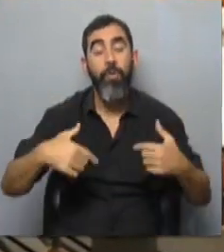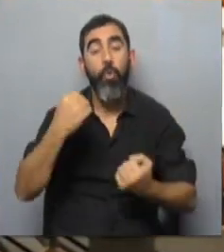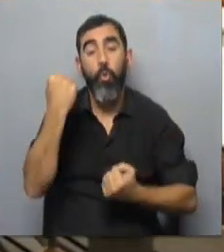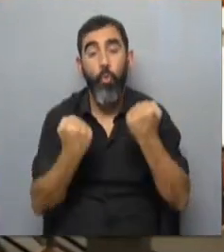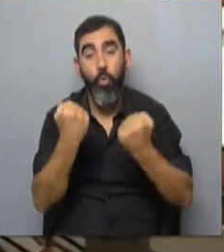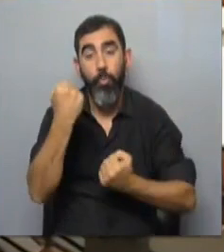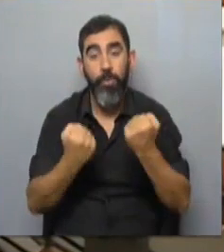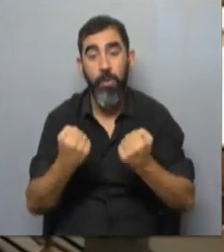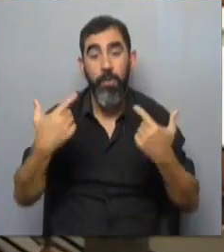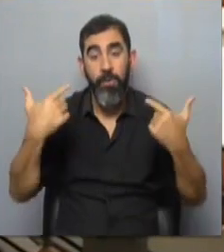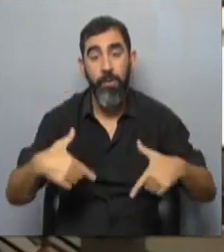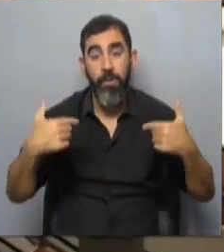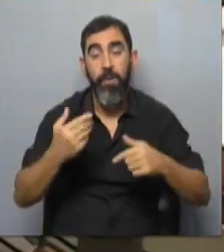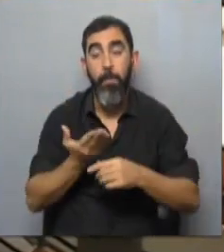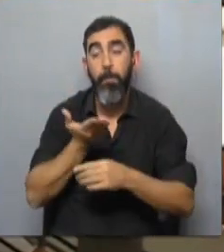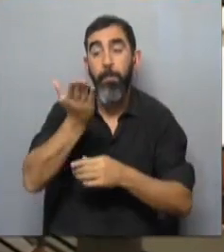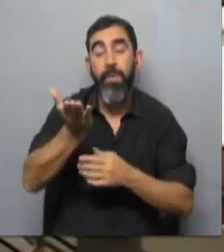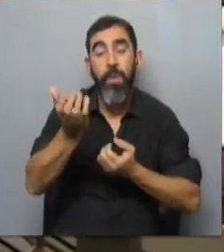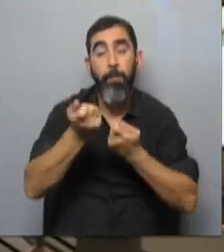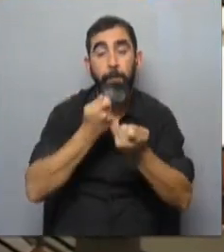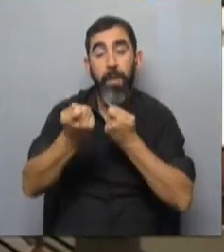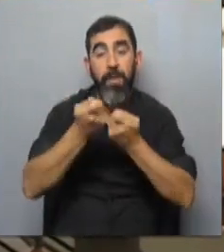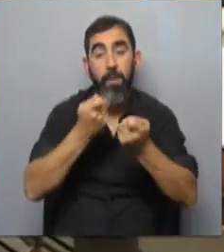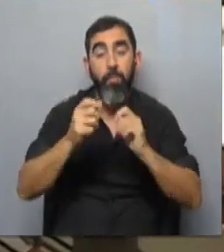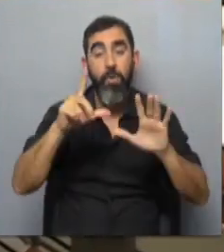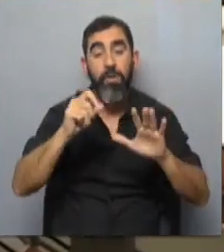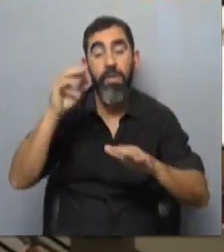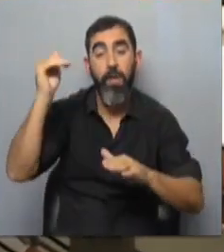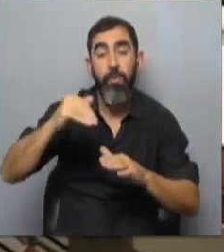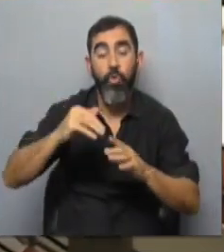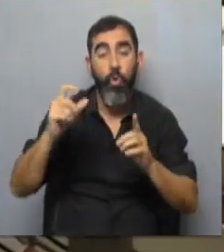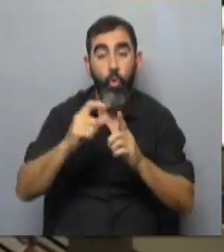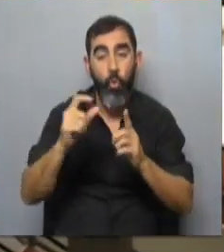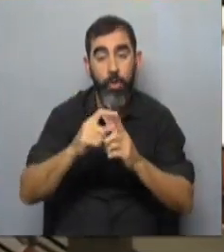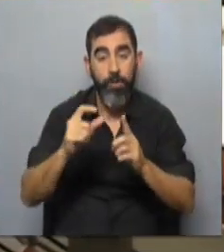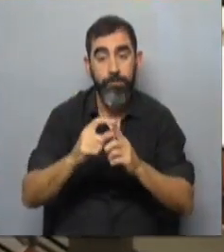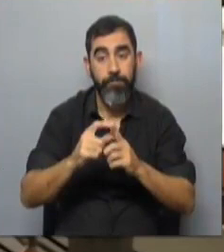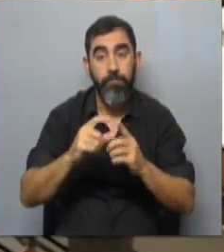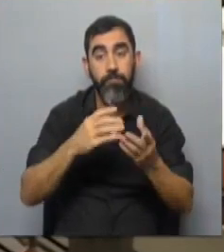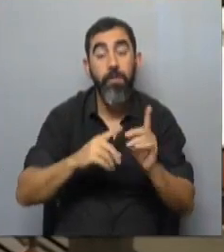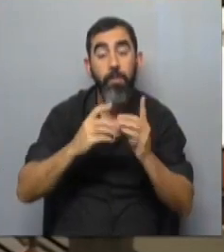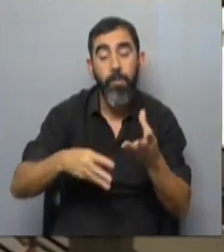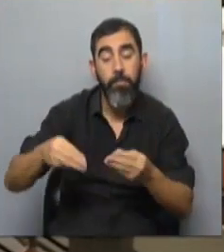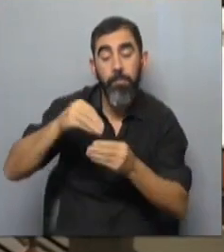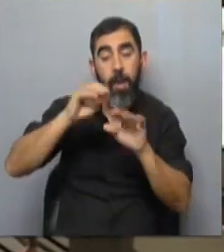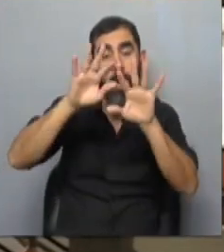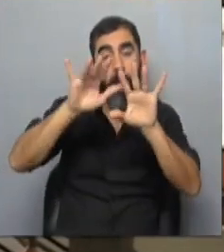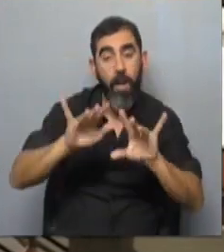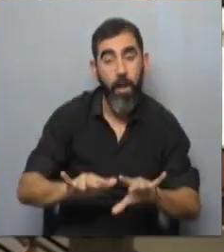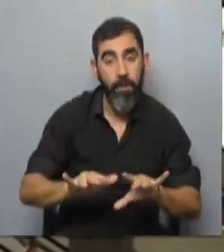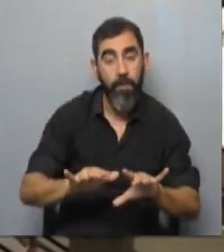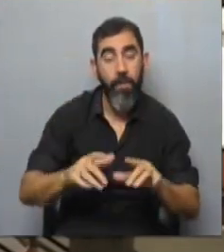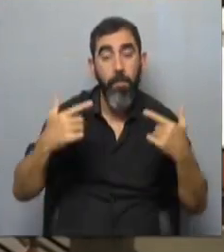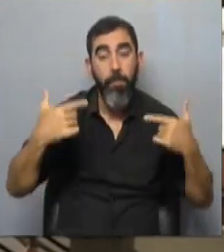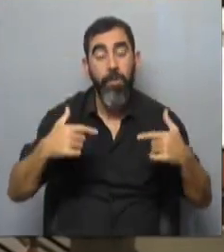Economía para que la Intendencia pueda solicitar este préstamo al BID de 70 millones de dólares y adjunta la carta correspondiente también